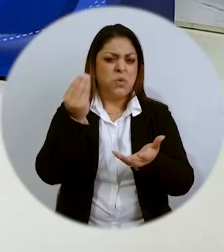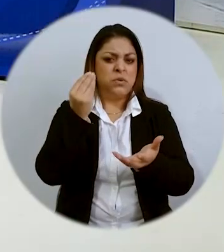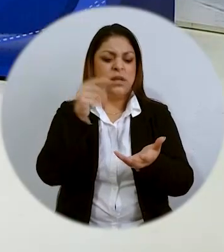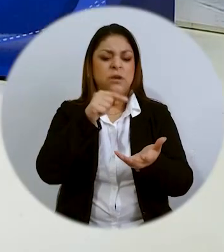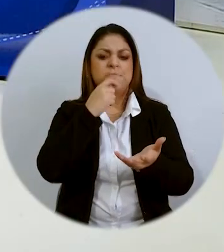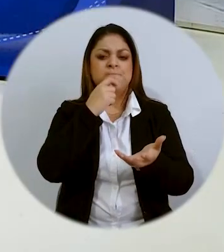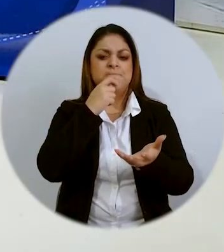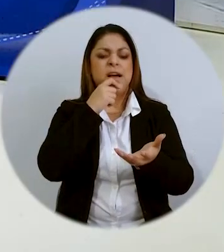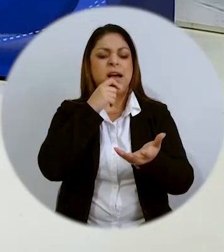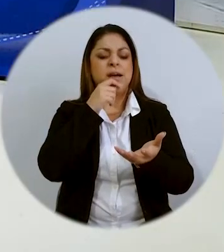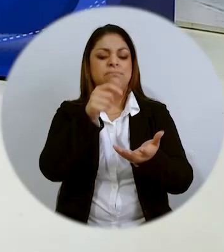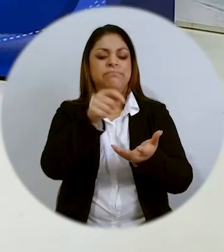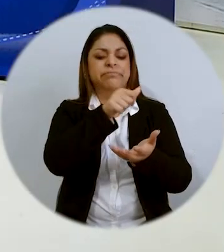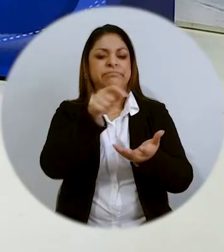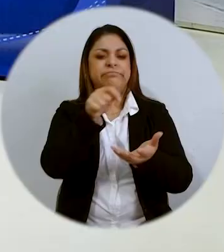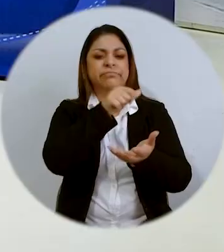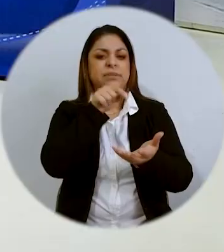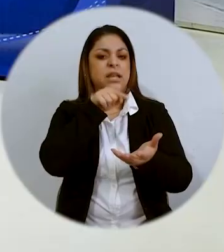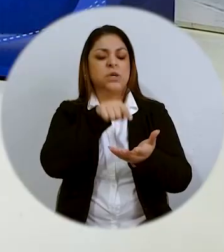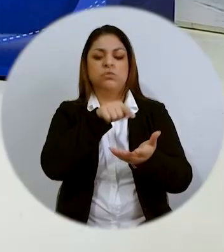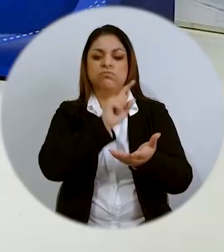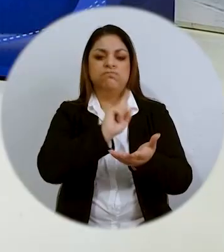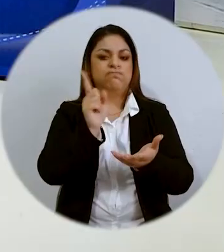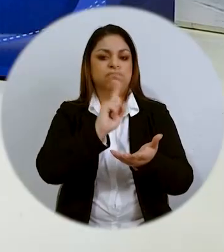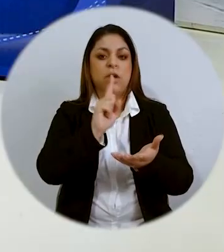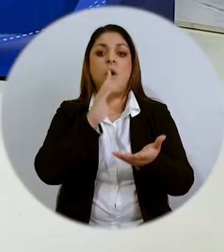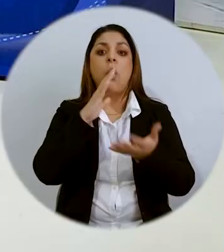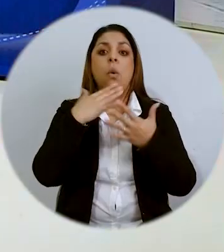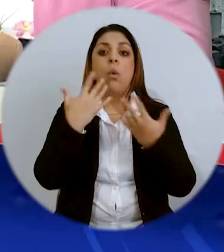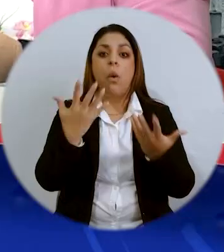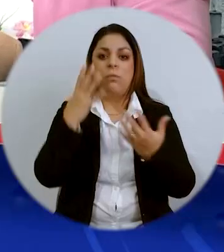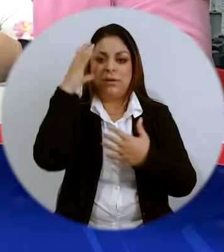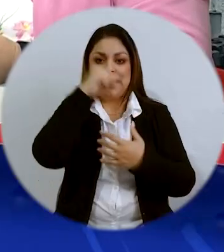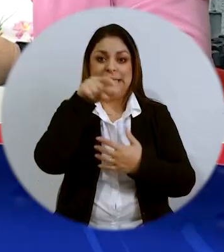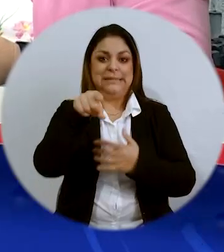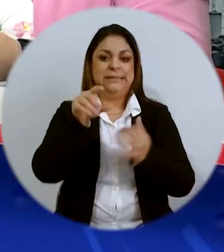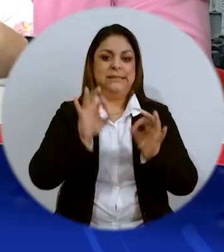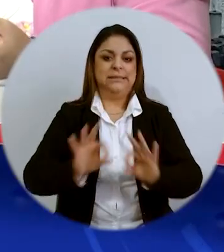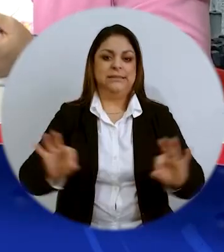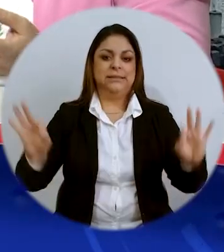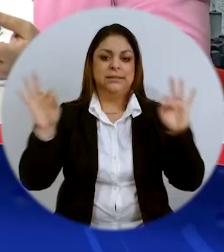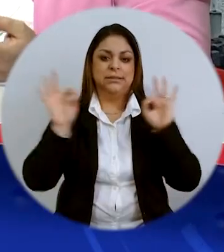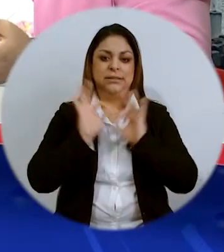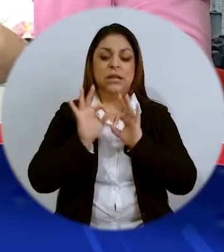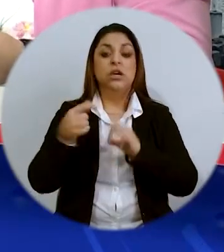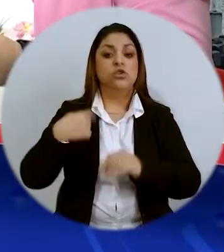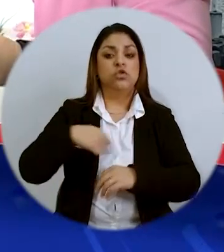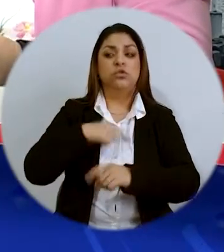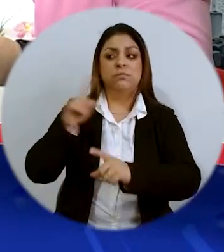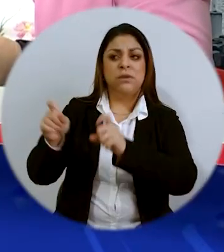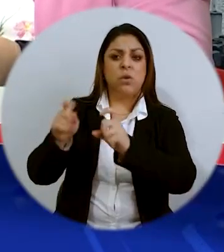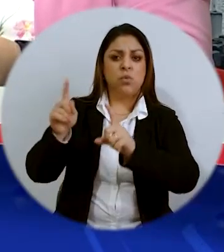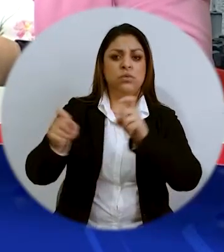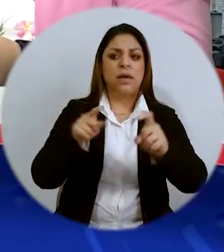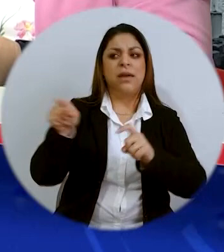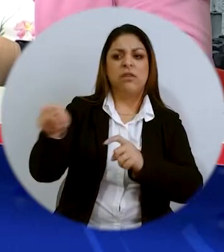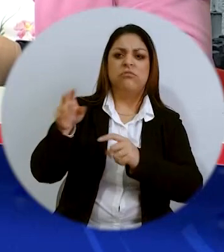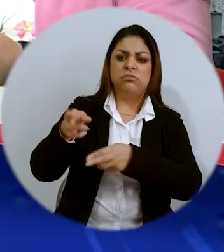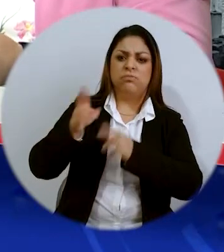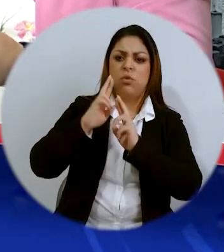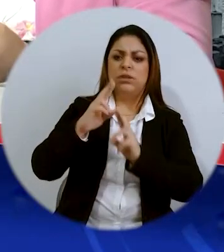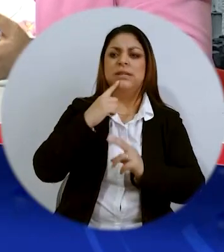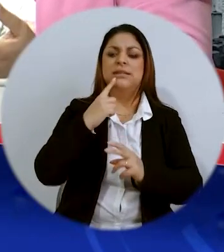¿Cómo podemos reconocer? Porque nos respondían a una de las consultas directas y